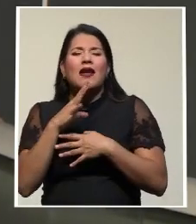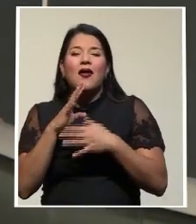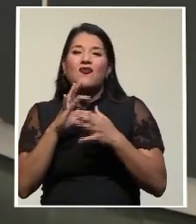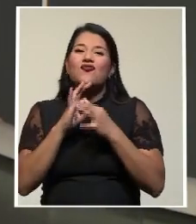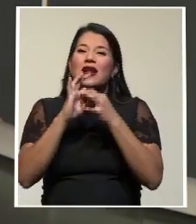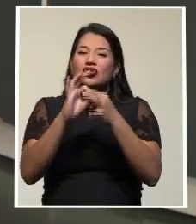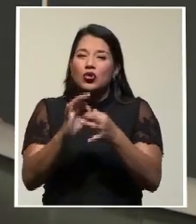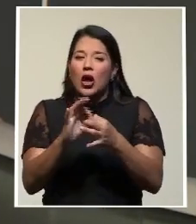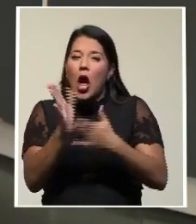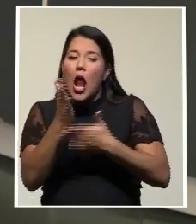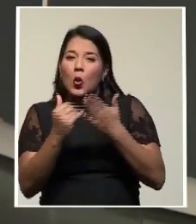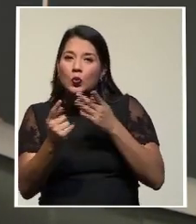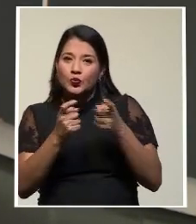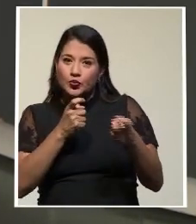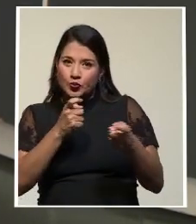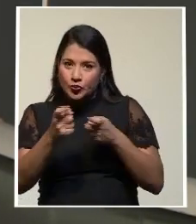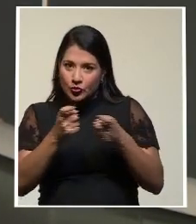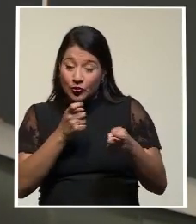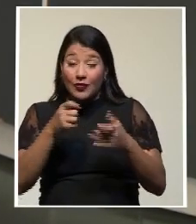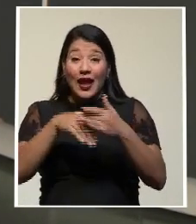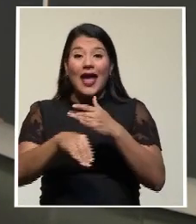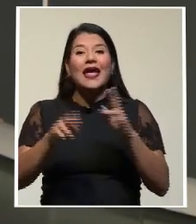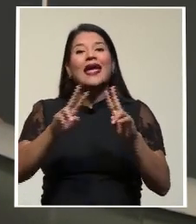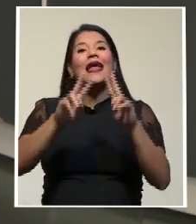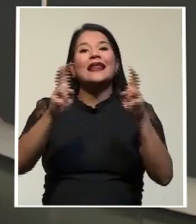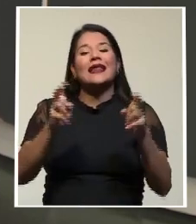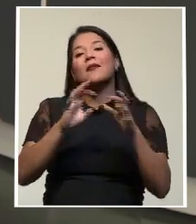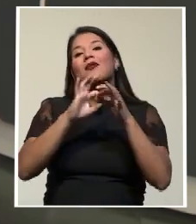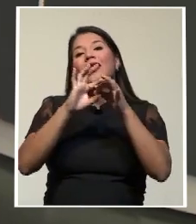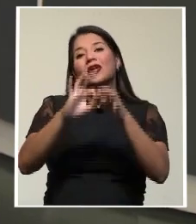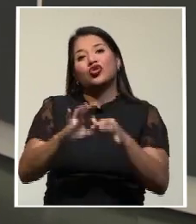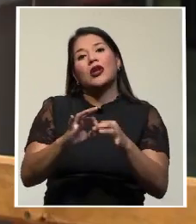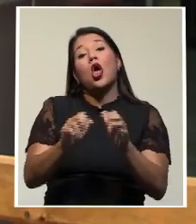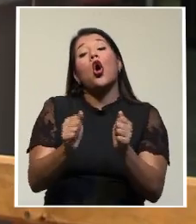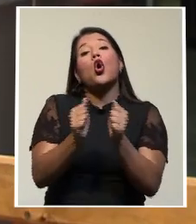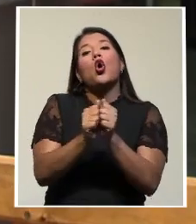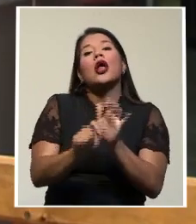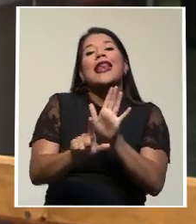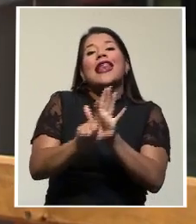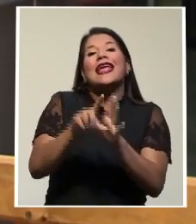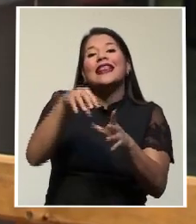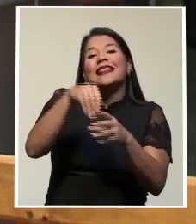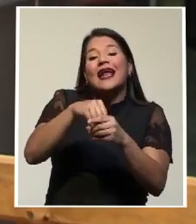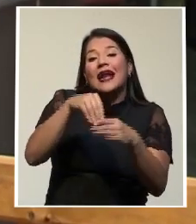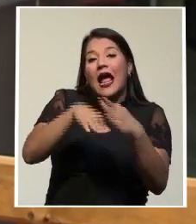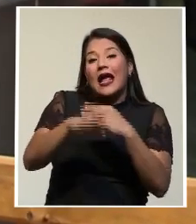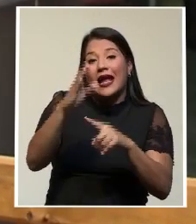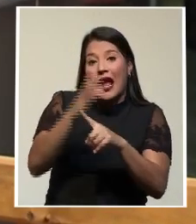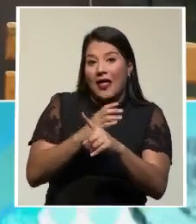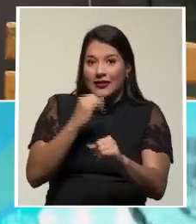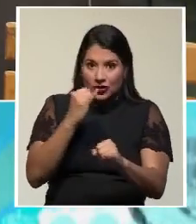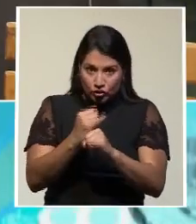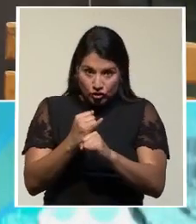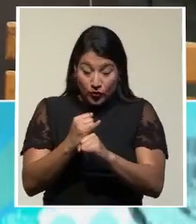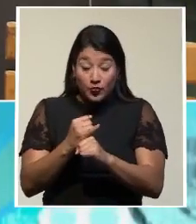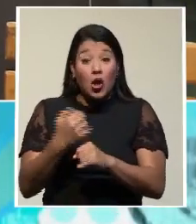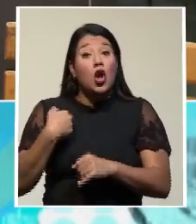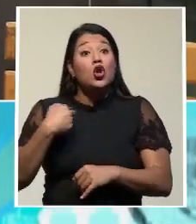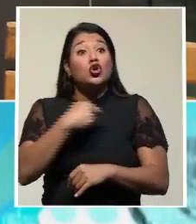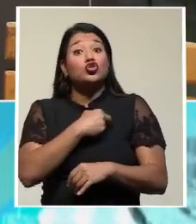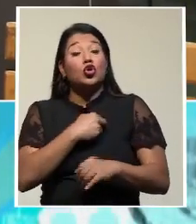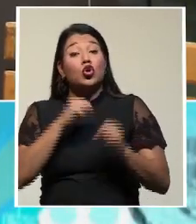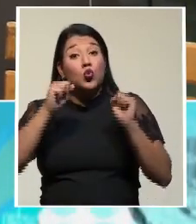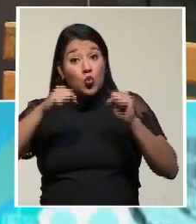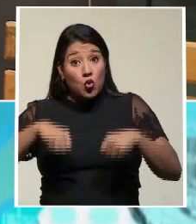regularización que se daba en el tema de las convenciones colectivas. Pero bueno, tuvimos la posibilidad de hablar, como les dijimos, fue